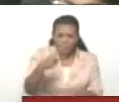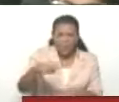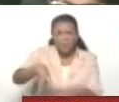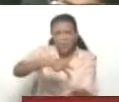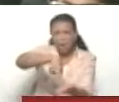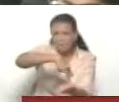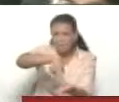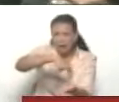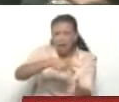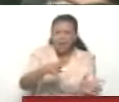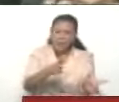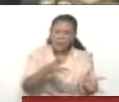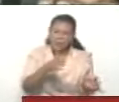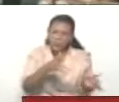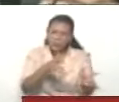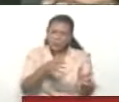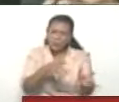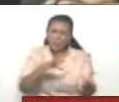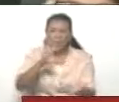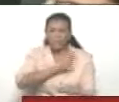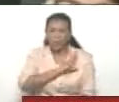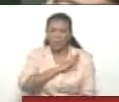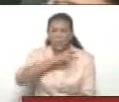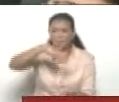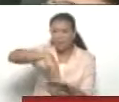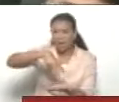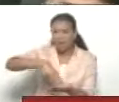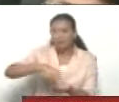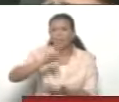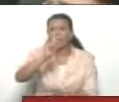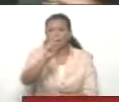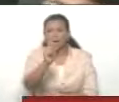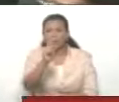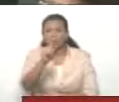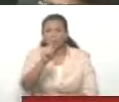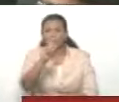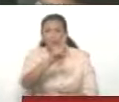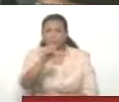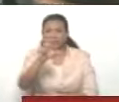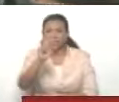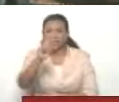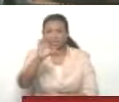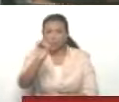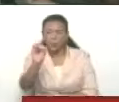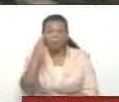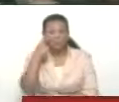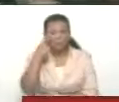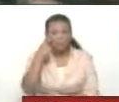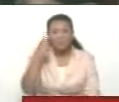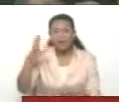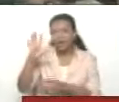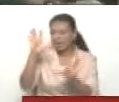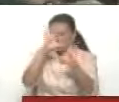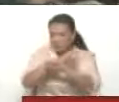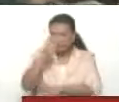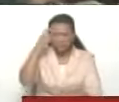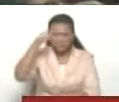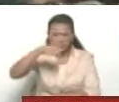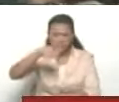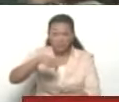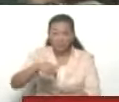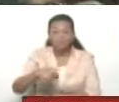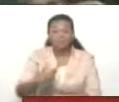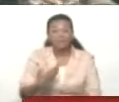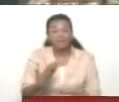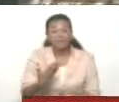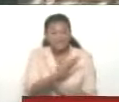del Joropo Tuyero y con las manifestaciones que hemos visto toda esta noche. Ser